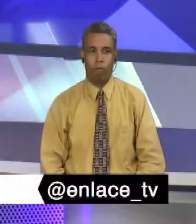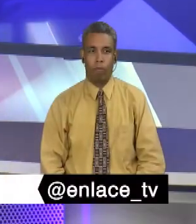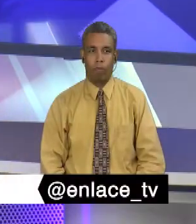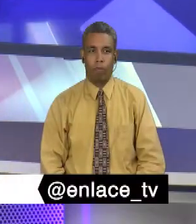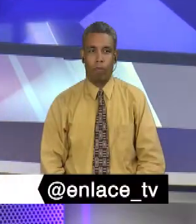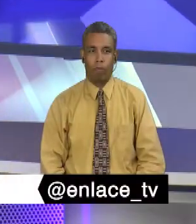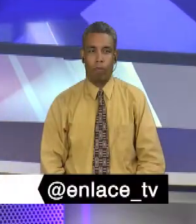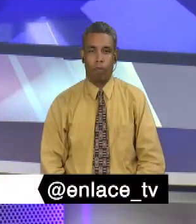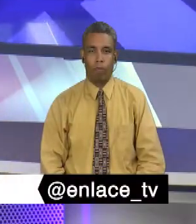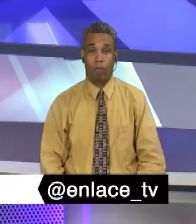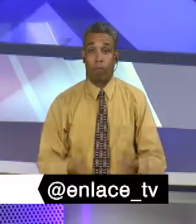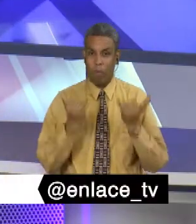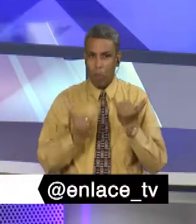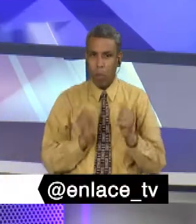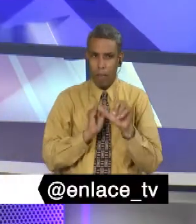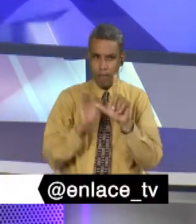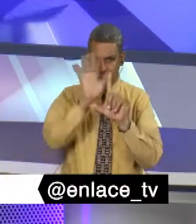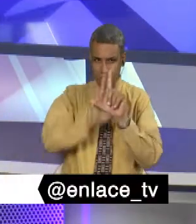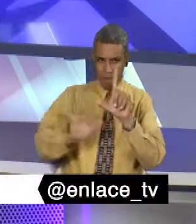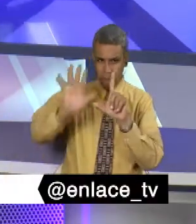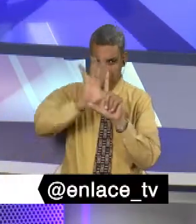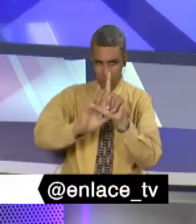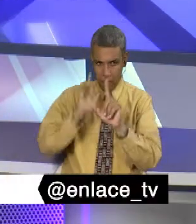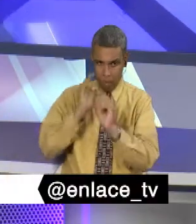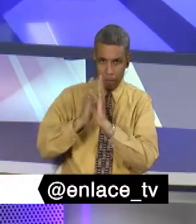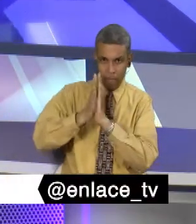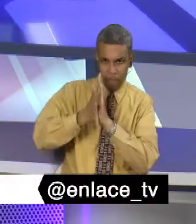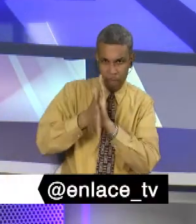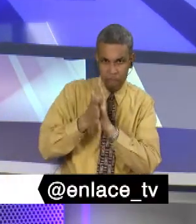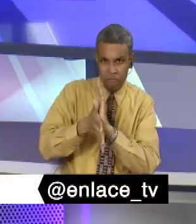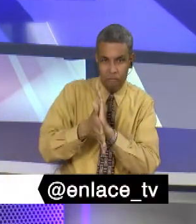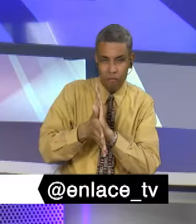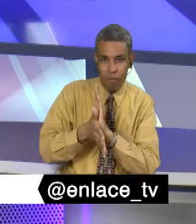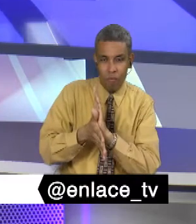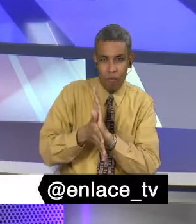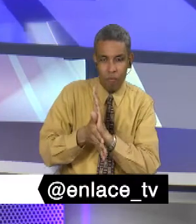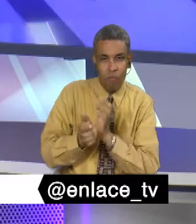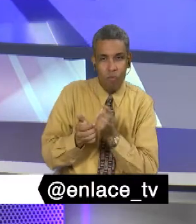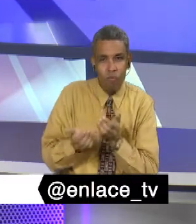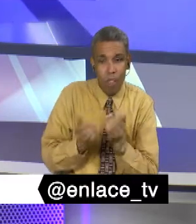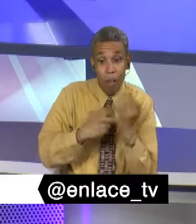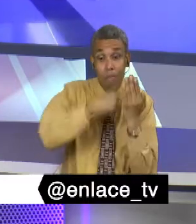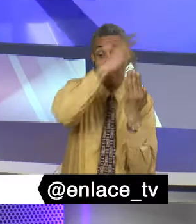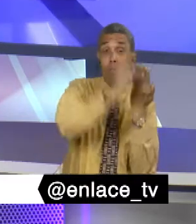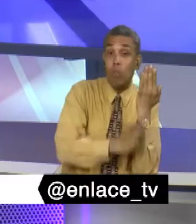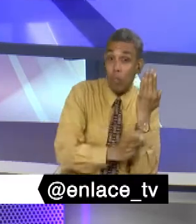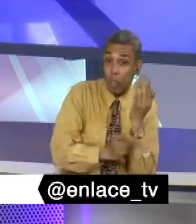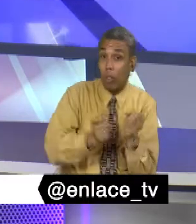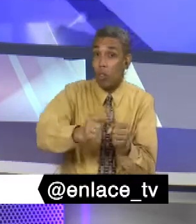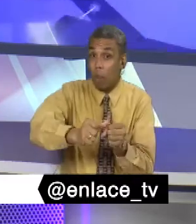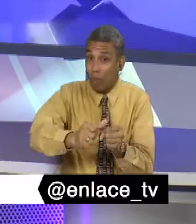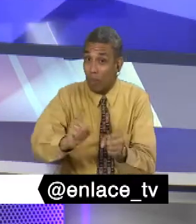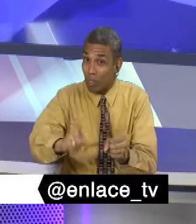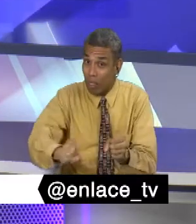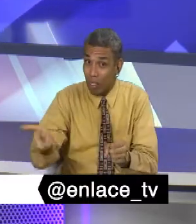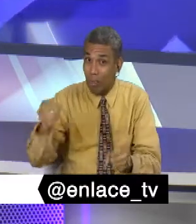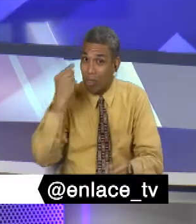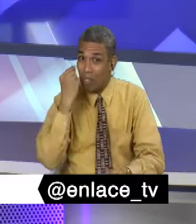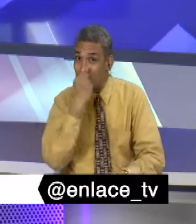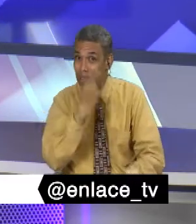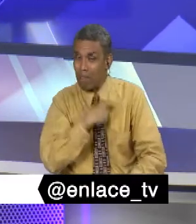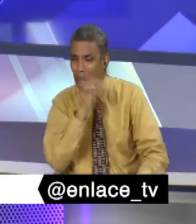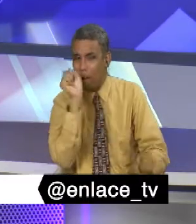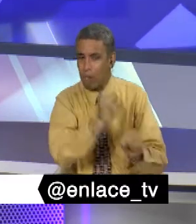Los dejamos con un video que relata la importancia y la necesidad de adelantar el proyecto de modernización de la refinería de Barranca Bermeja y con el que se